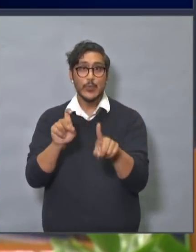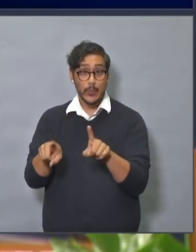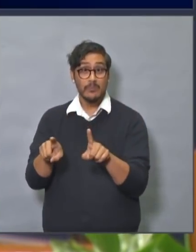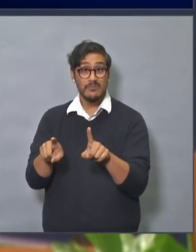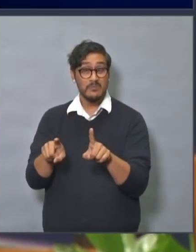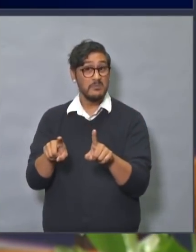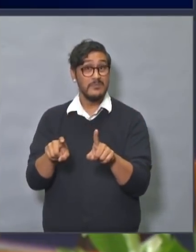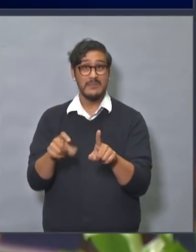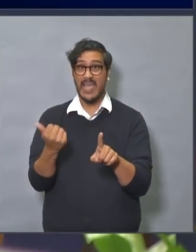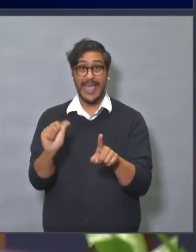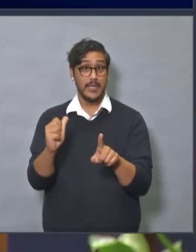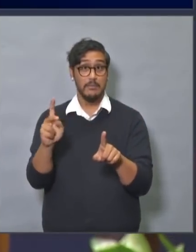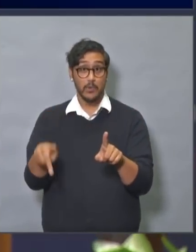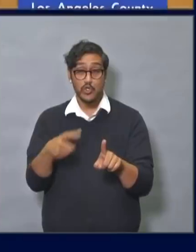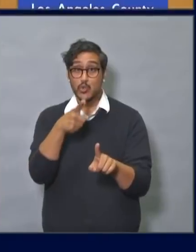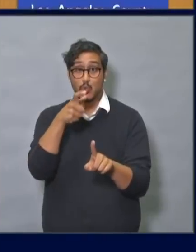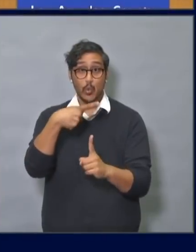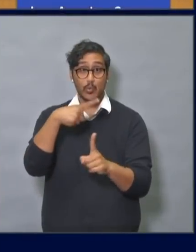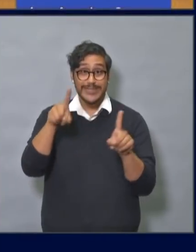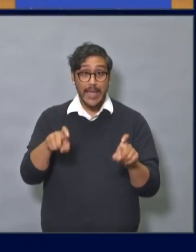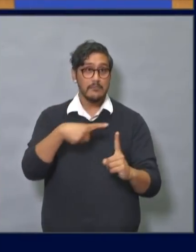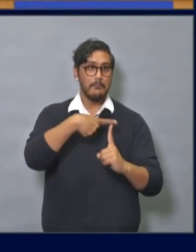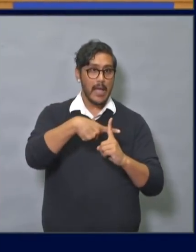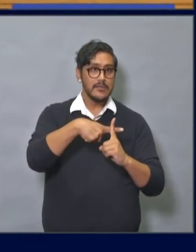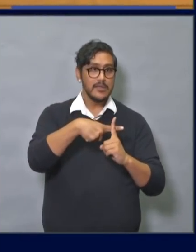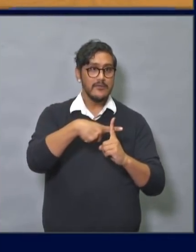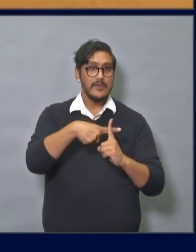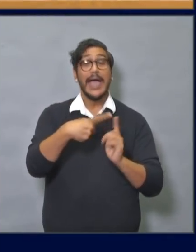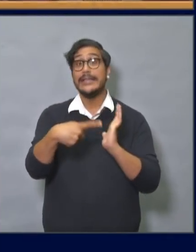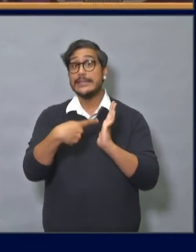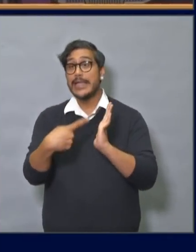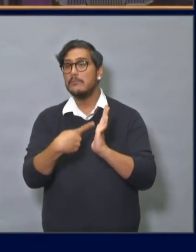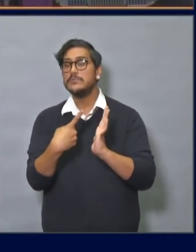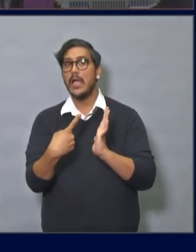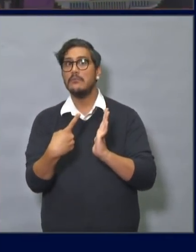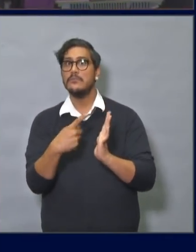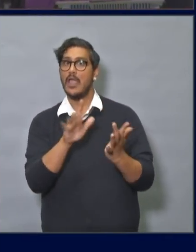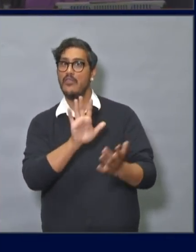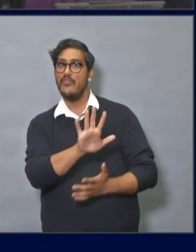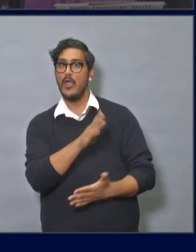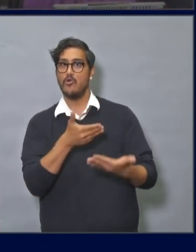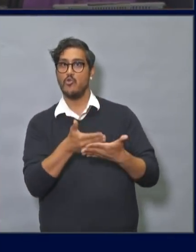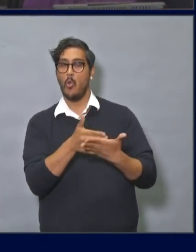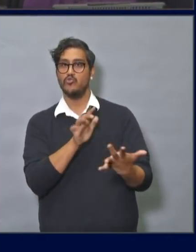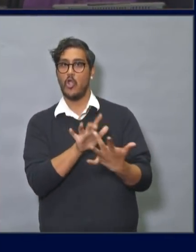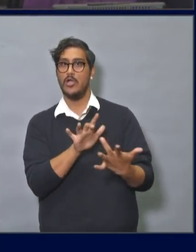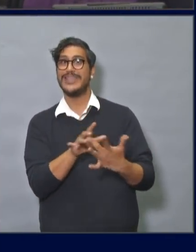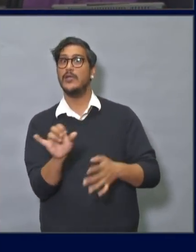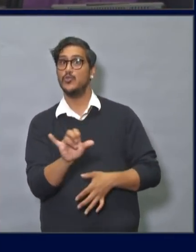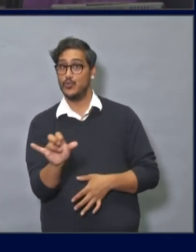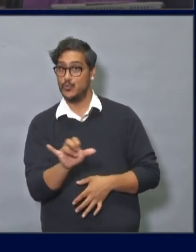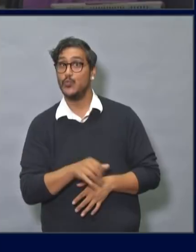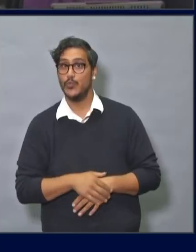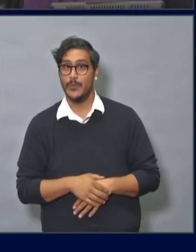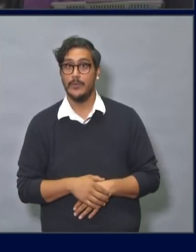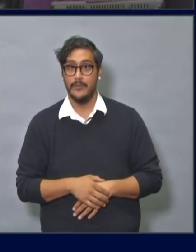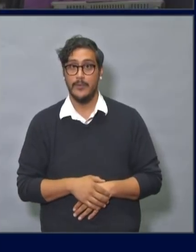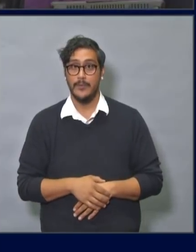sido posible a sus contactos cercanos desde el primer caso de COVID-19 en el condado de Los